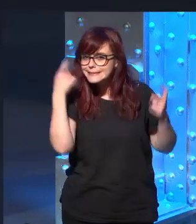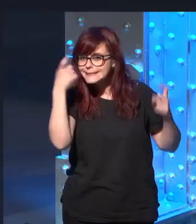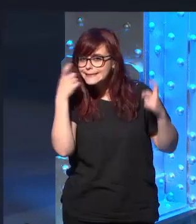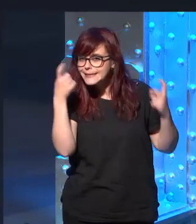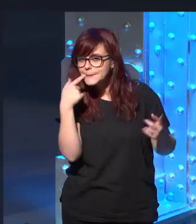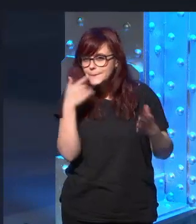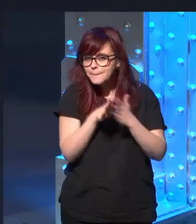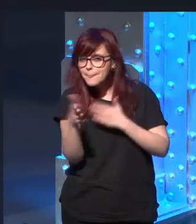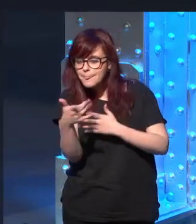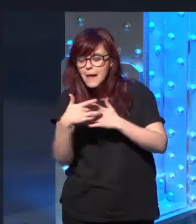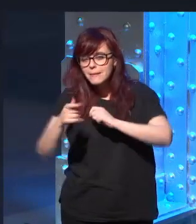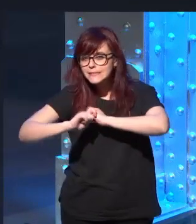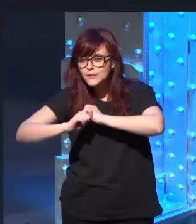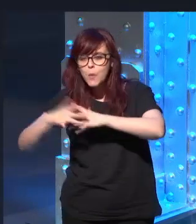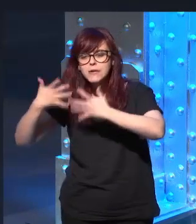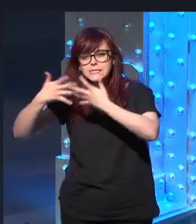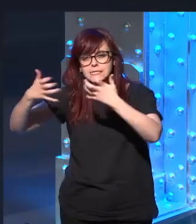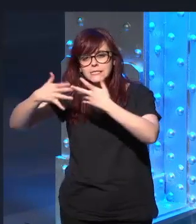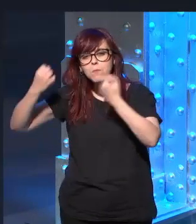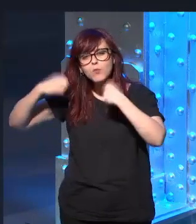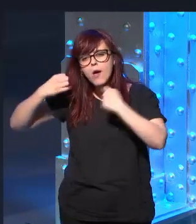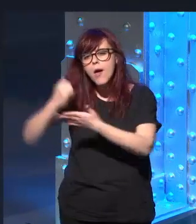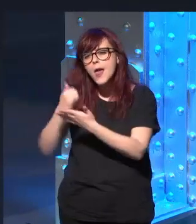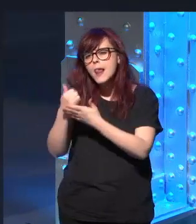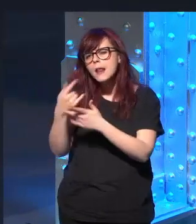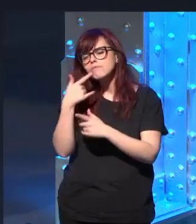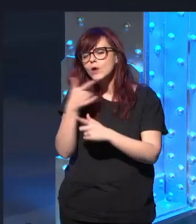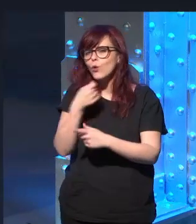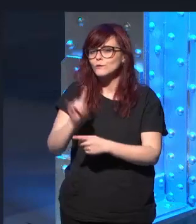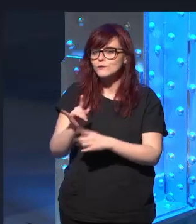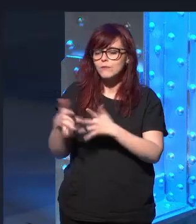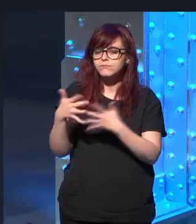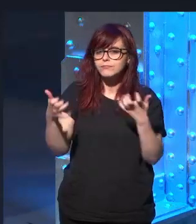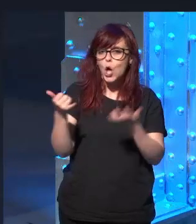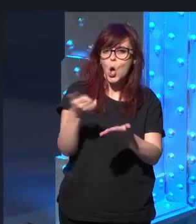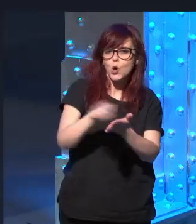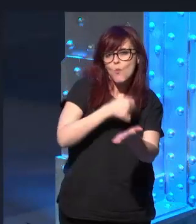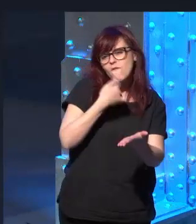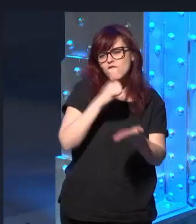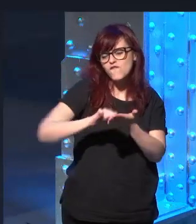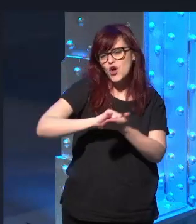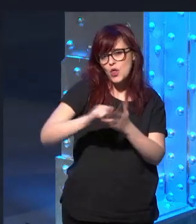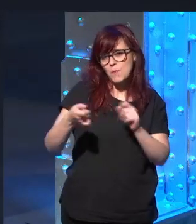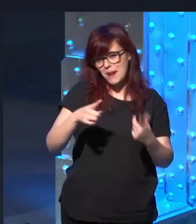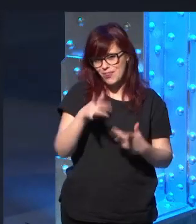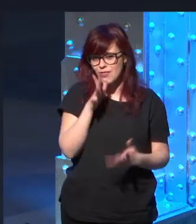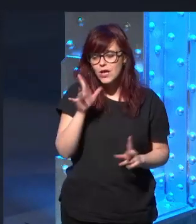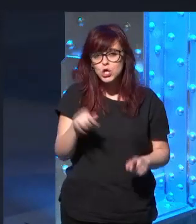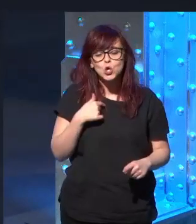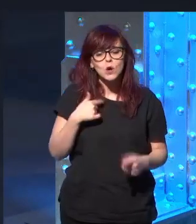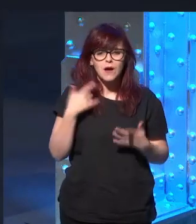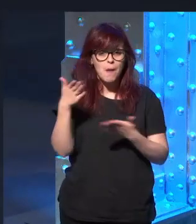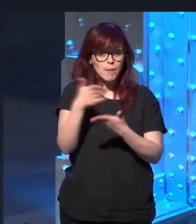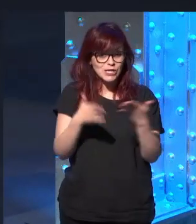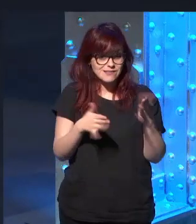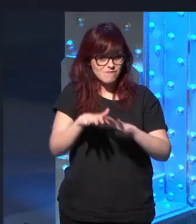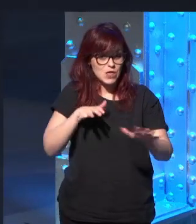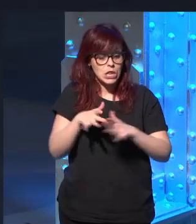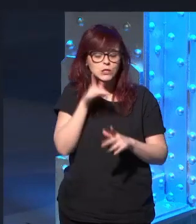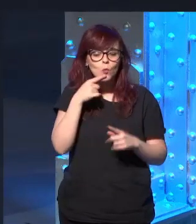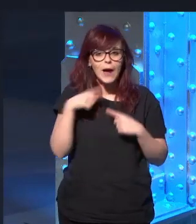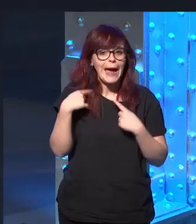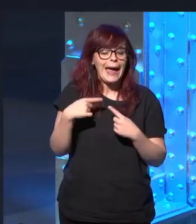ver por dónde va a ir y de experimentar, ¿no? Uh-huh. Yo escribo sobre todo poesía, que es un género